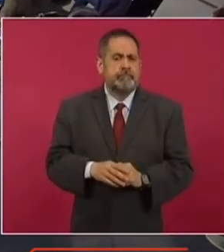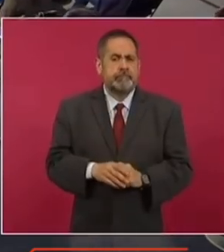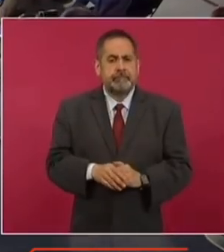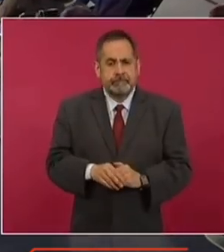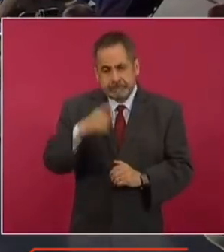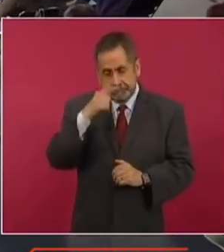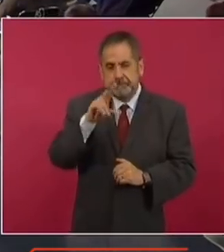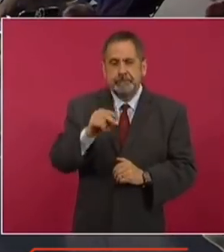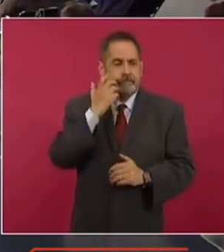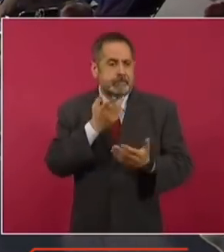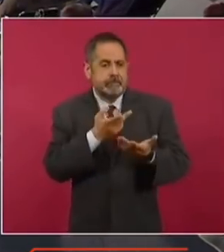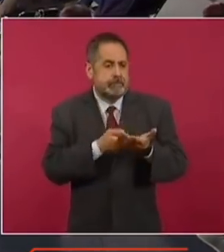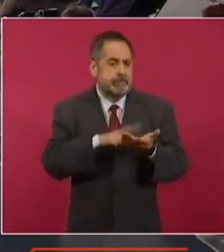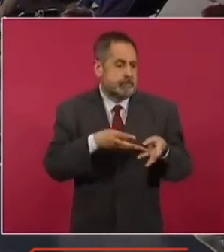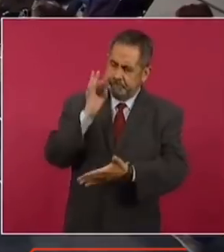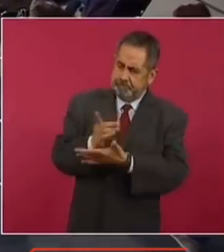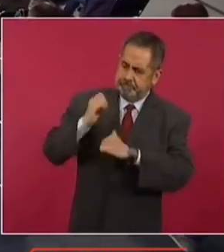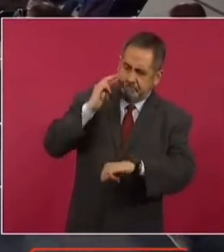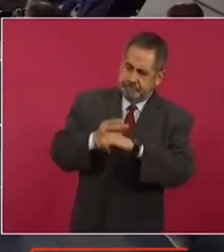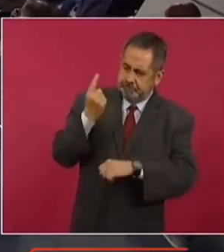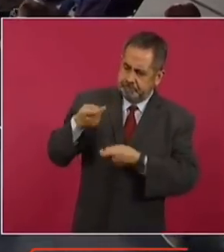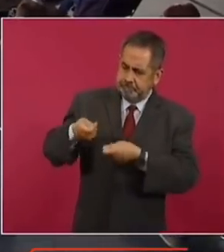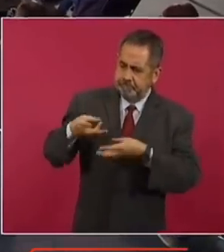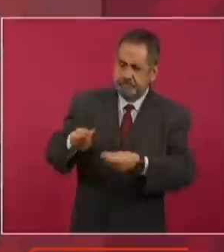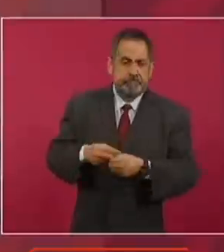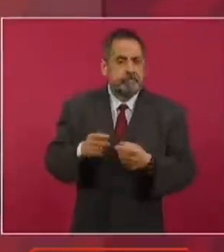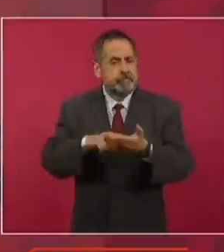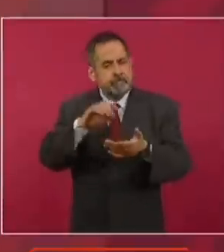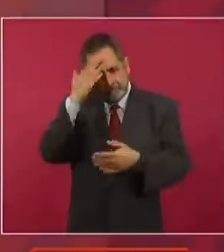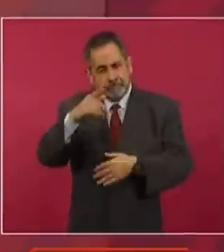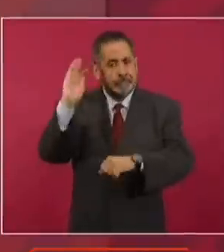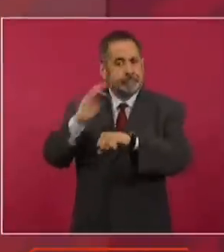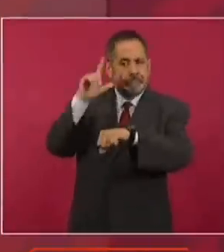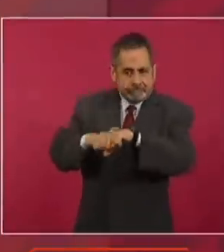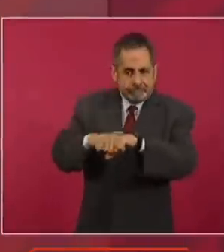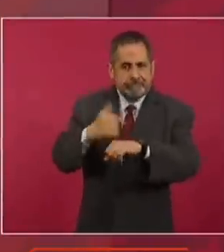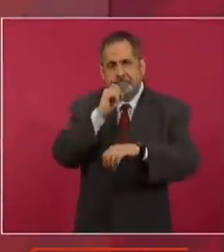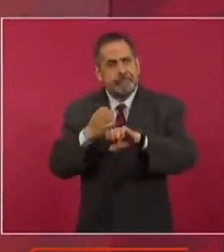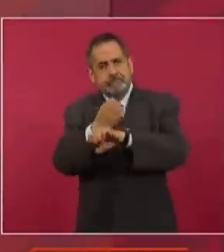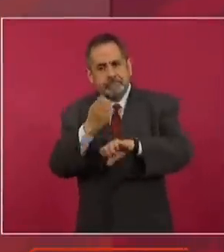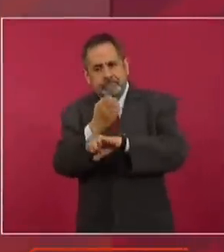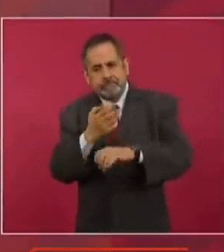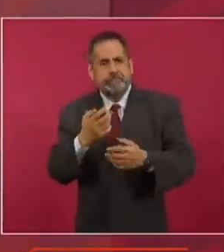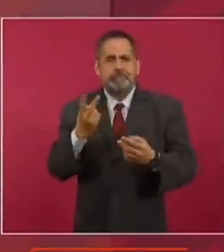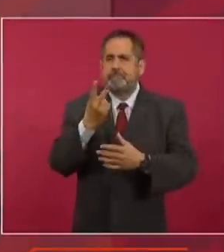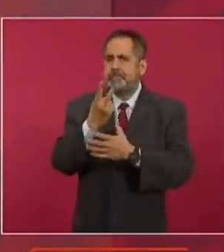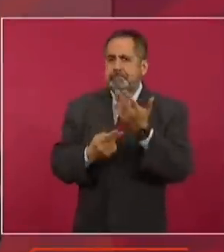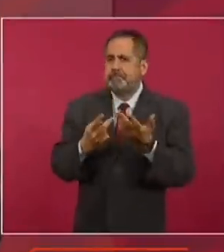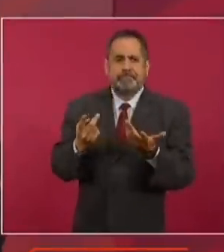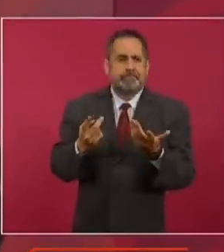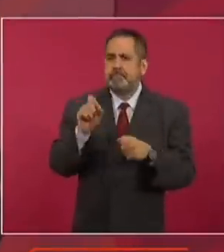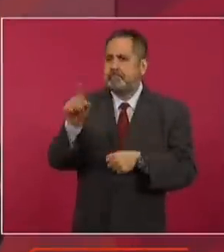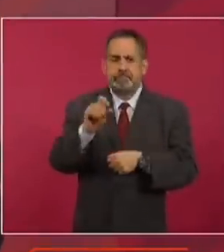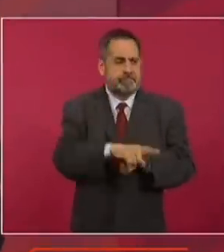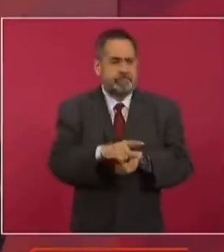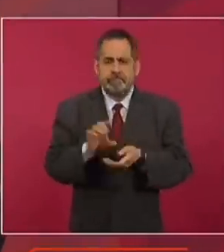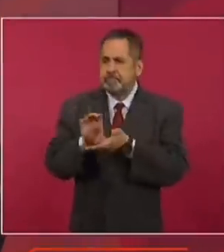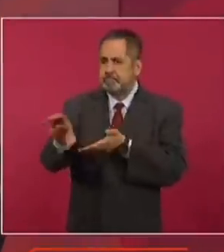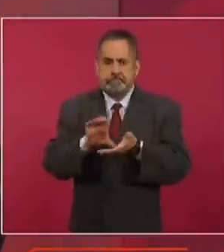Precisamente para que no haya doble gasto, porque se tienen los órganos federales y también órganos estatales. Hay duplicidad.